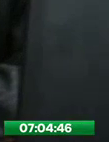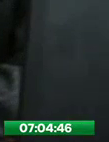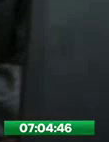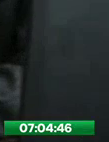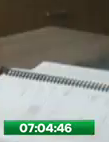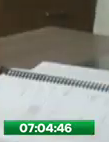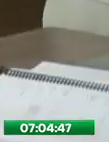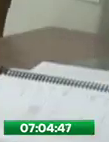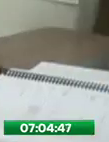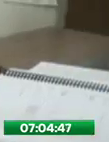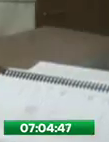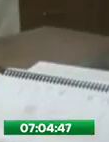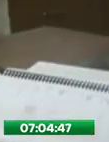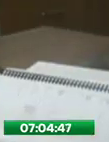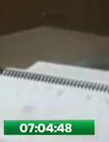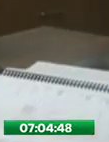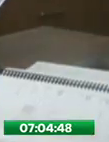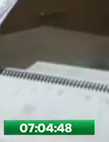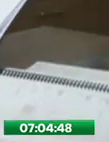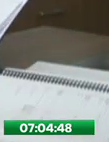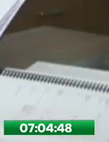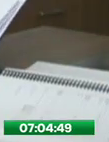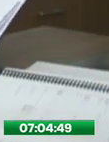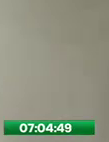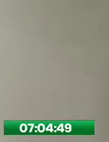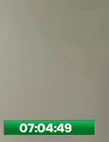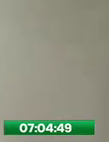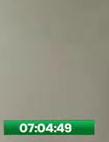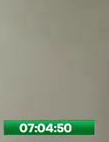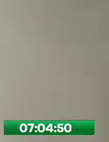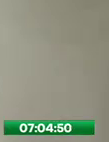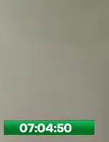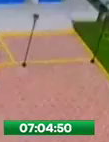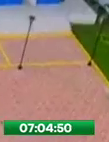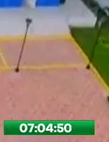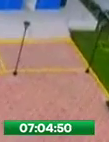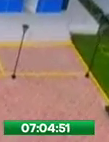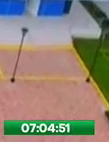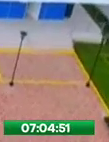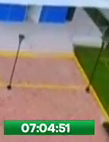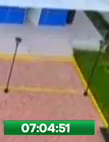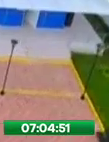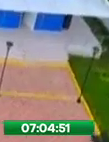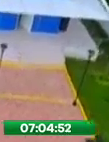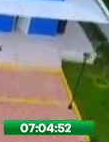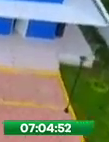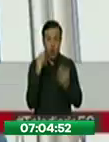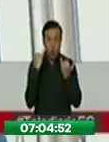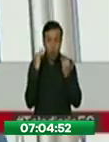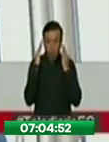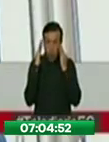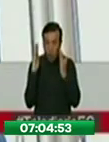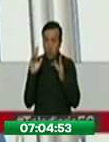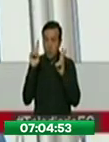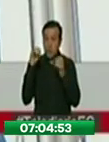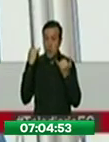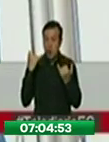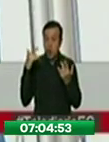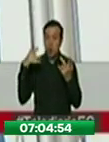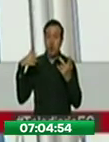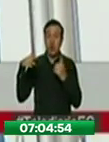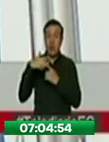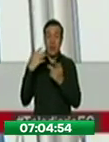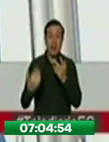la situación es más difícil. Con esto, los servidores judiciales no estarán todo el tiempo en las unidades. Dada la situación